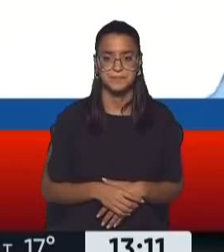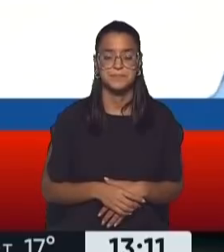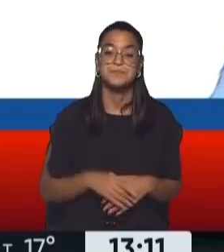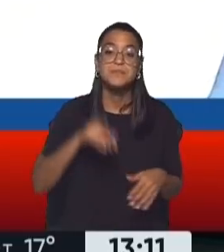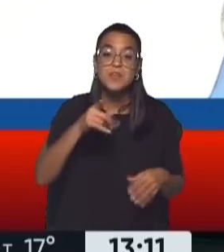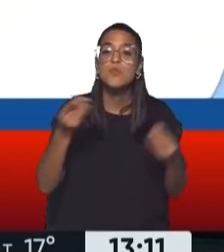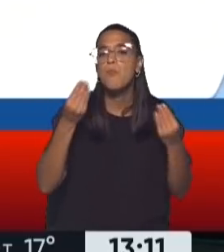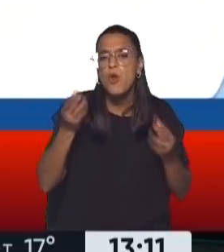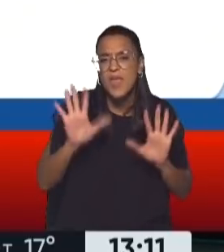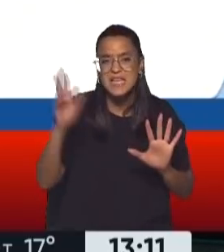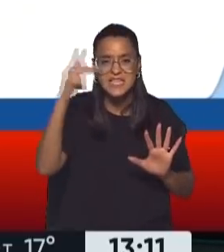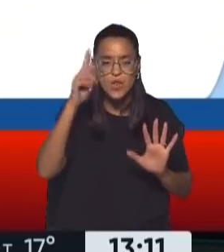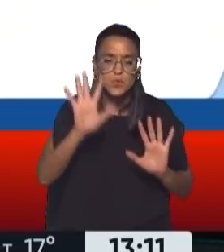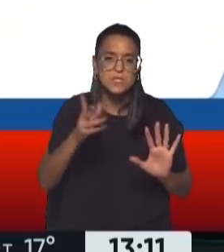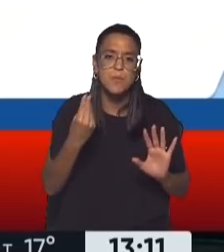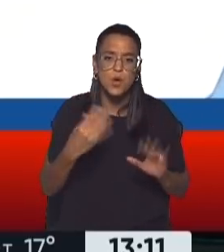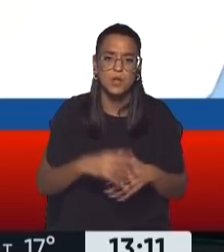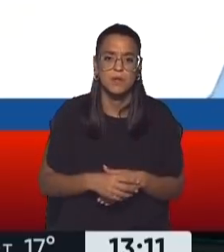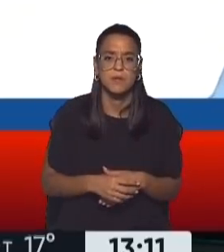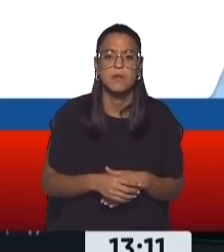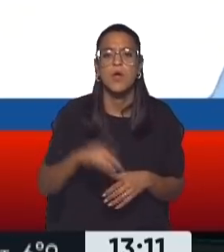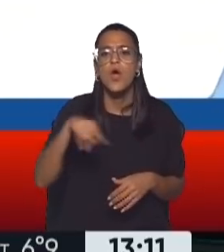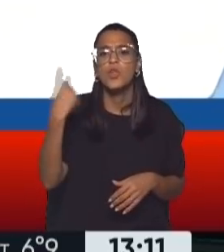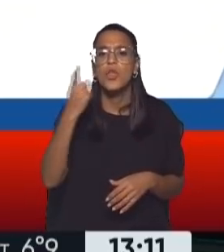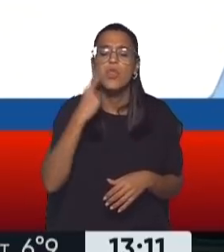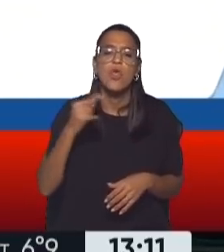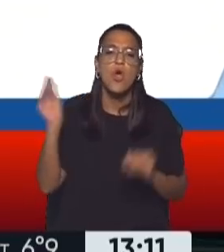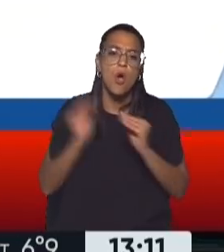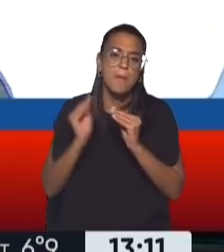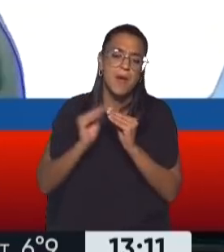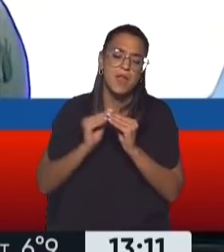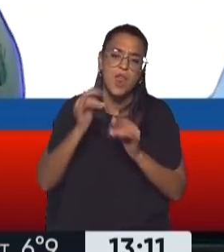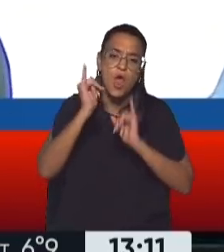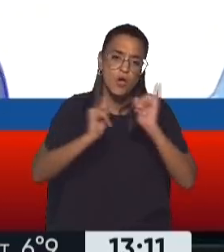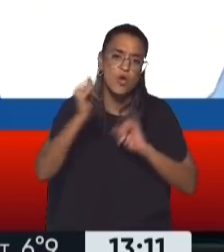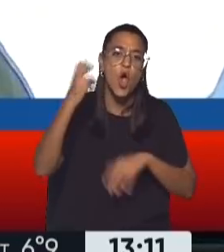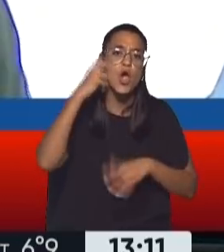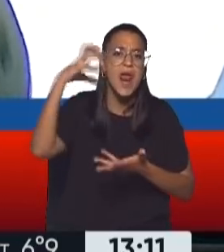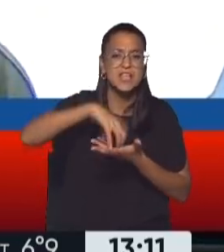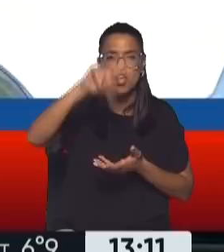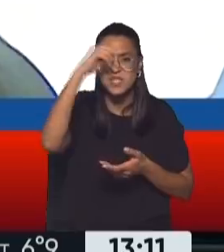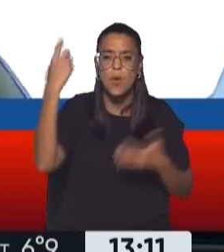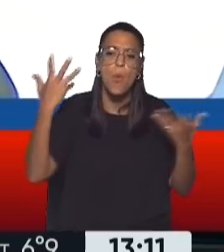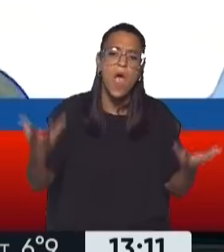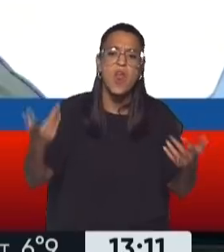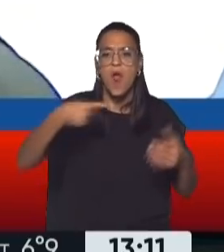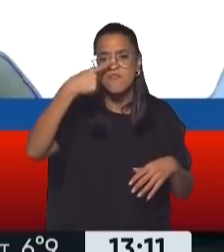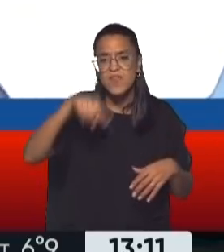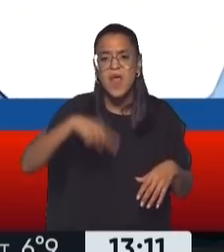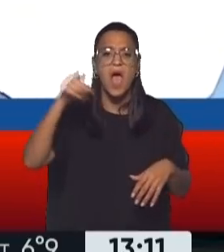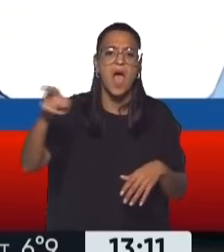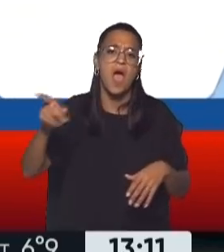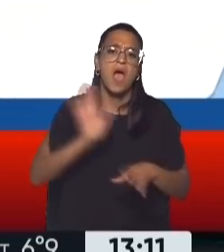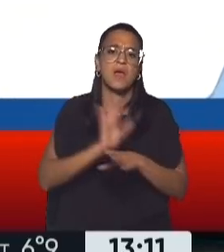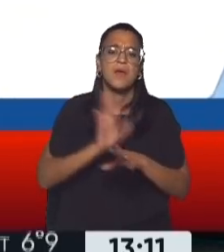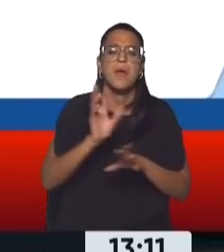¿Y eso por qué lo hacía Néstor? El otro día un compañero decía en el Congreso Nacional, bueno, finalmente con eso legitimaron